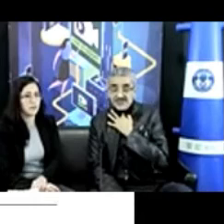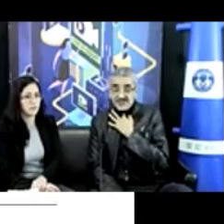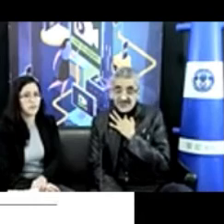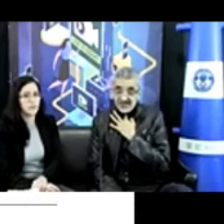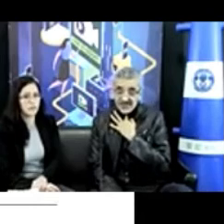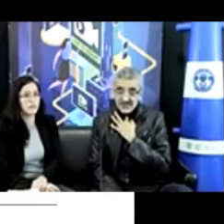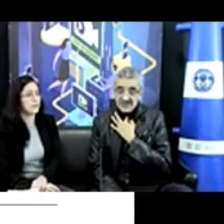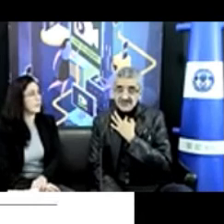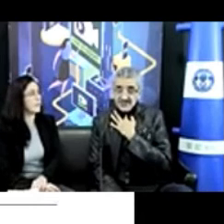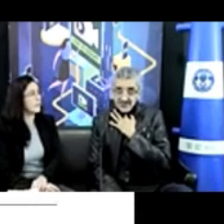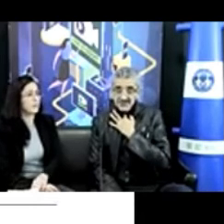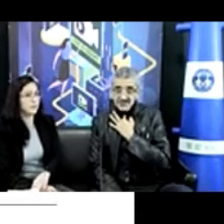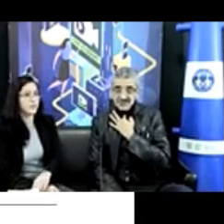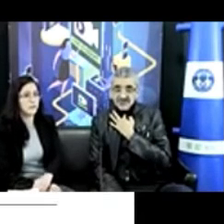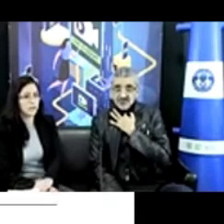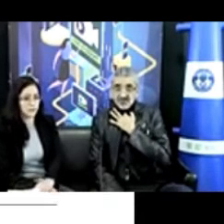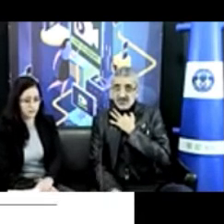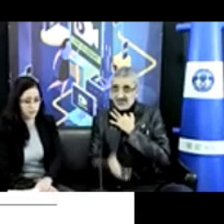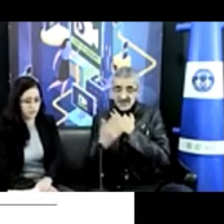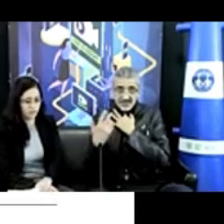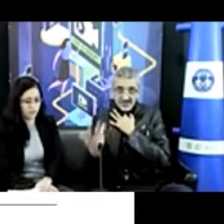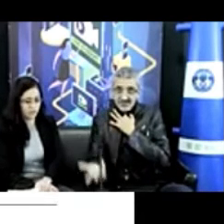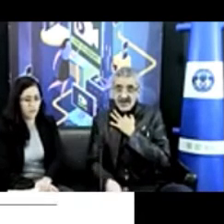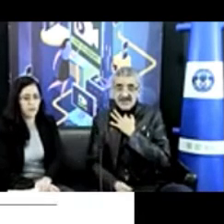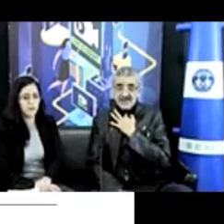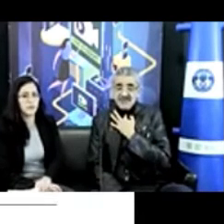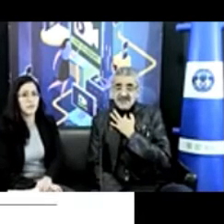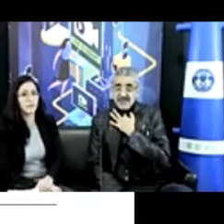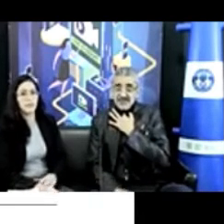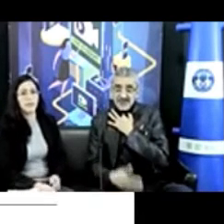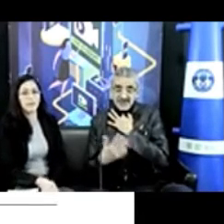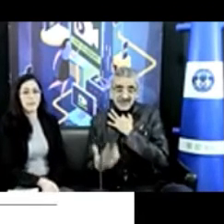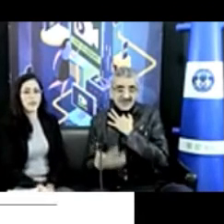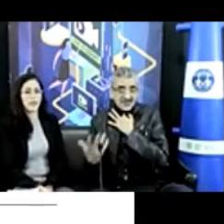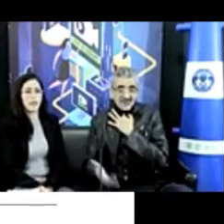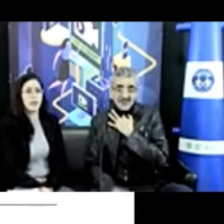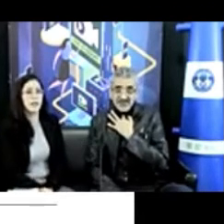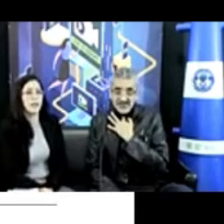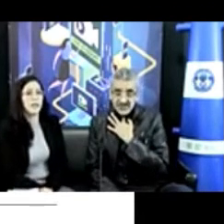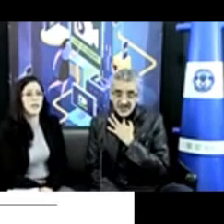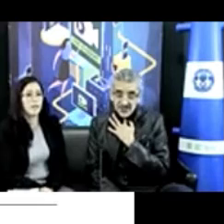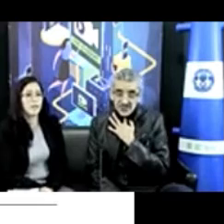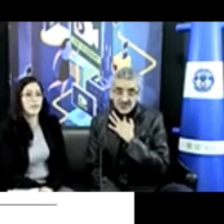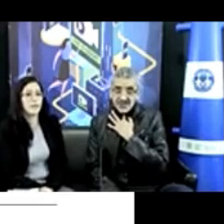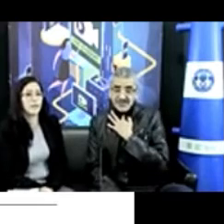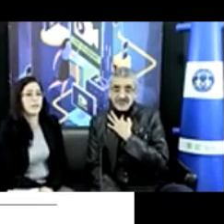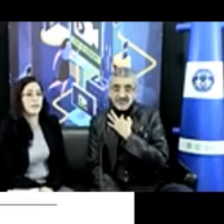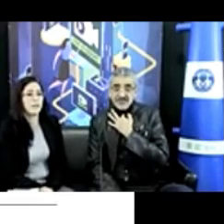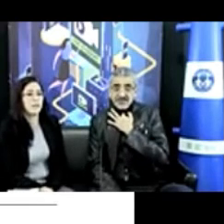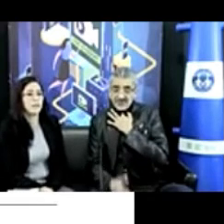evidencia científica, ¿no? Donde vamos a identificar el nivel de intervención, vamos a elegir la